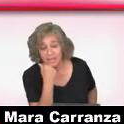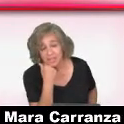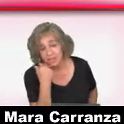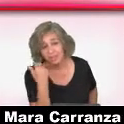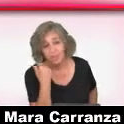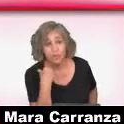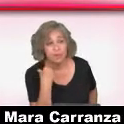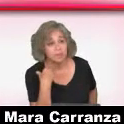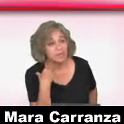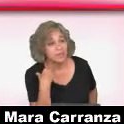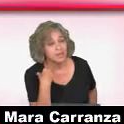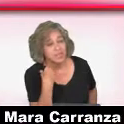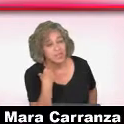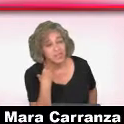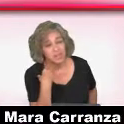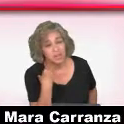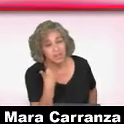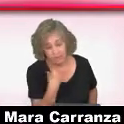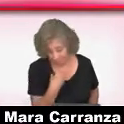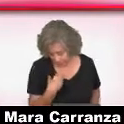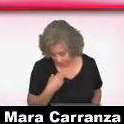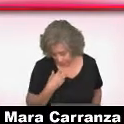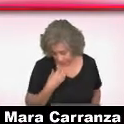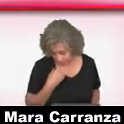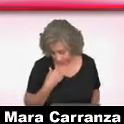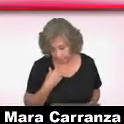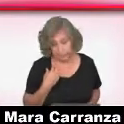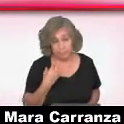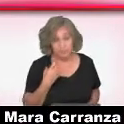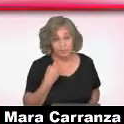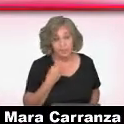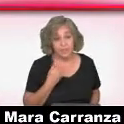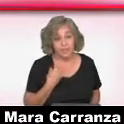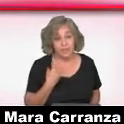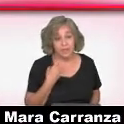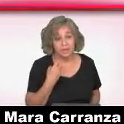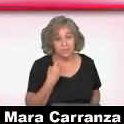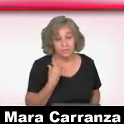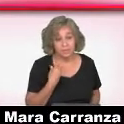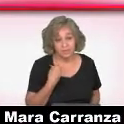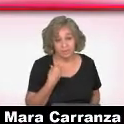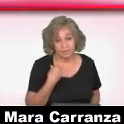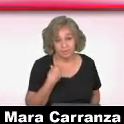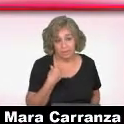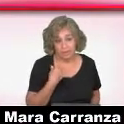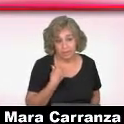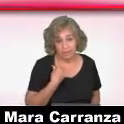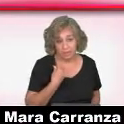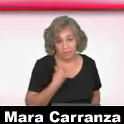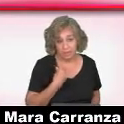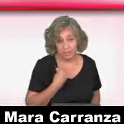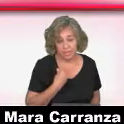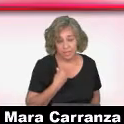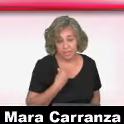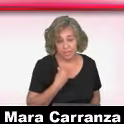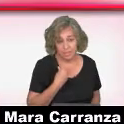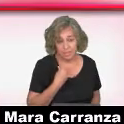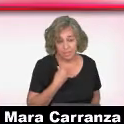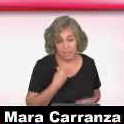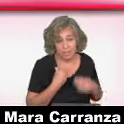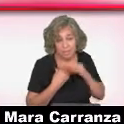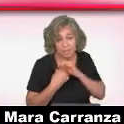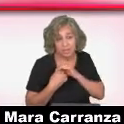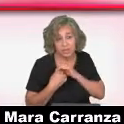that they can see if they qualify to join the National Guard. Tan así será el pliego petitorio de lo que estamos mencionando, que después